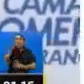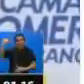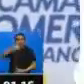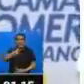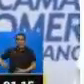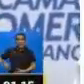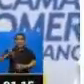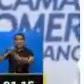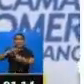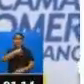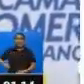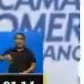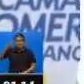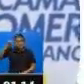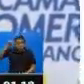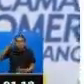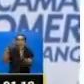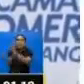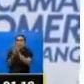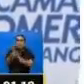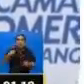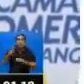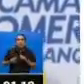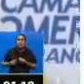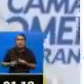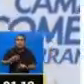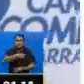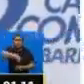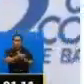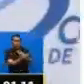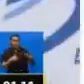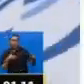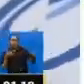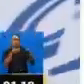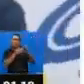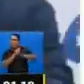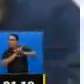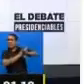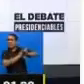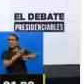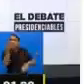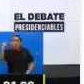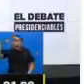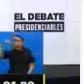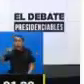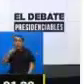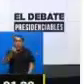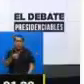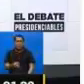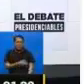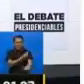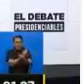Uribe. A riesgo de mi vida he luchado contra la corrupción, por eso hay falsedad cuando se habla de la